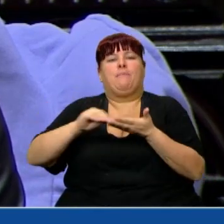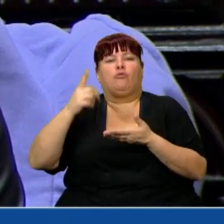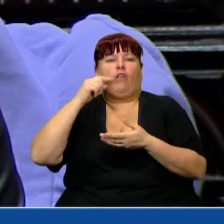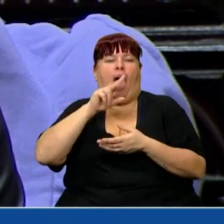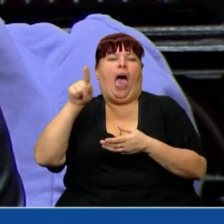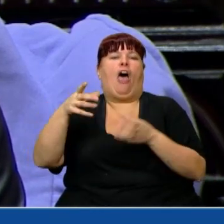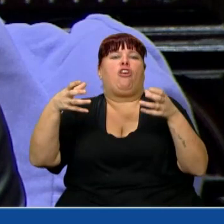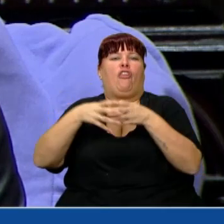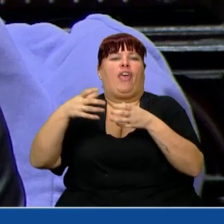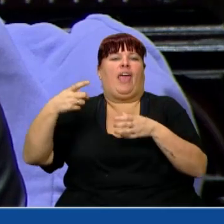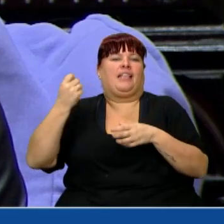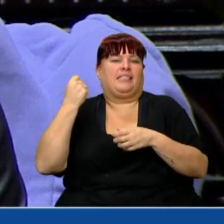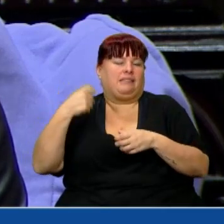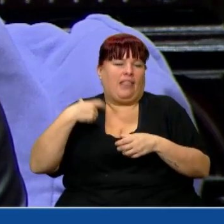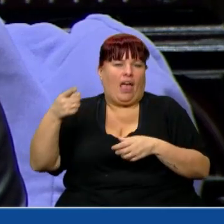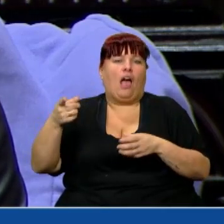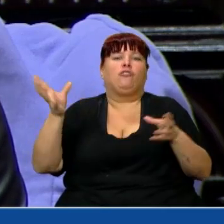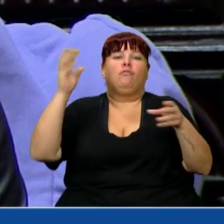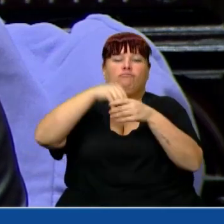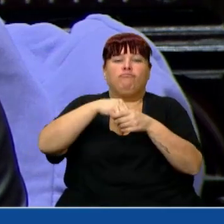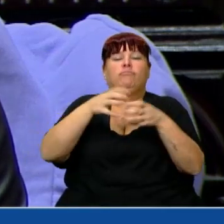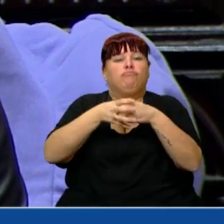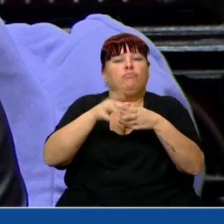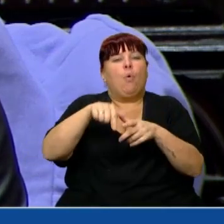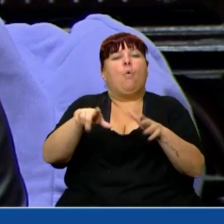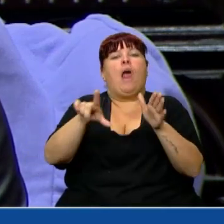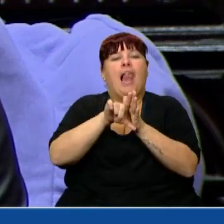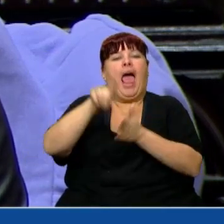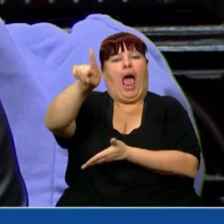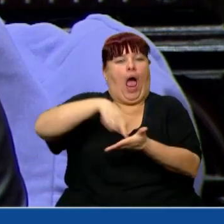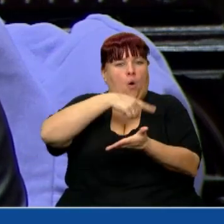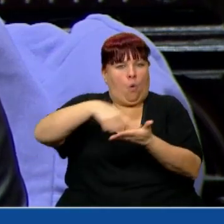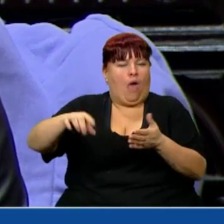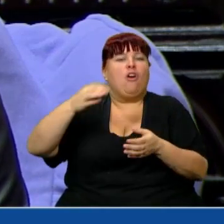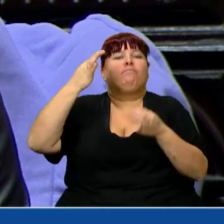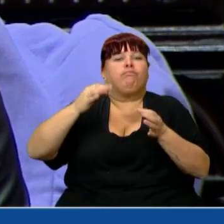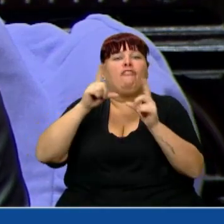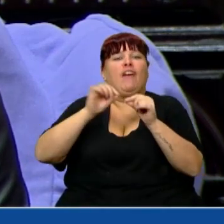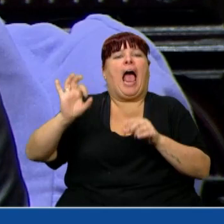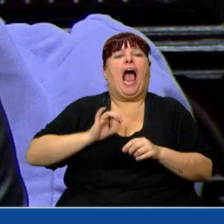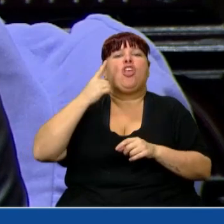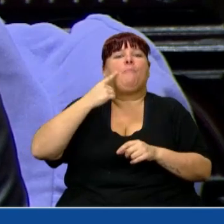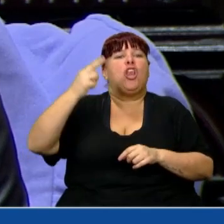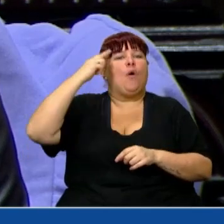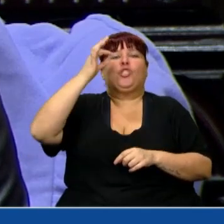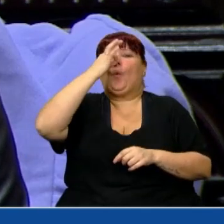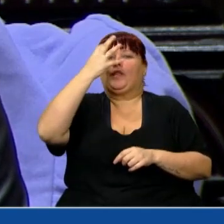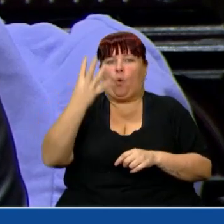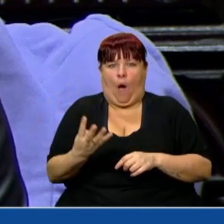diputadas de extracción sindical. La verdad que esta es una norma que vamos a derogar que data de